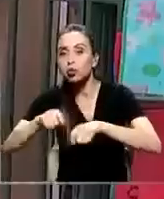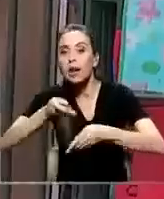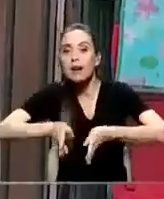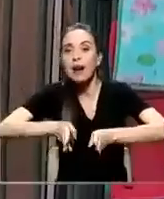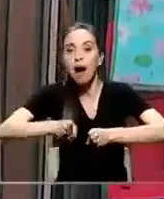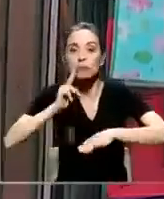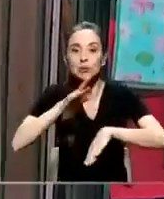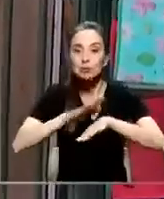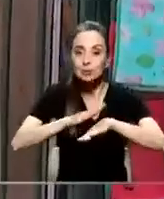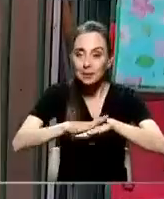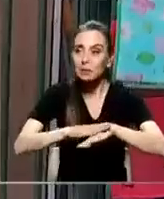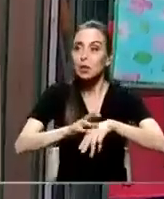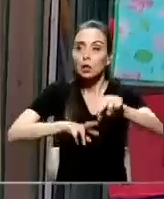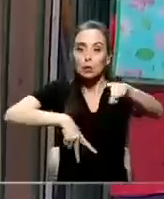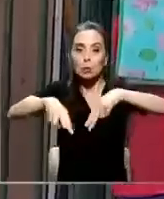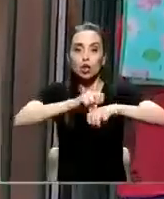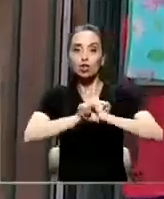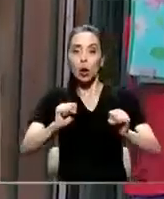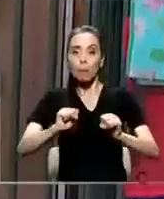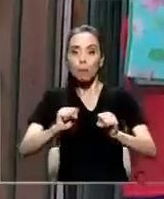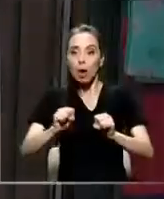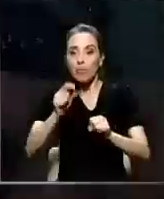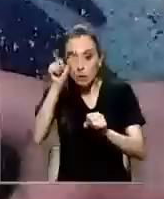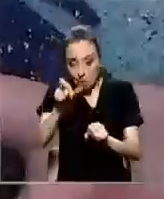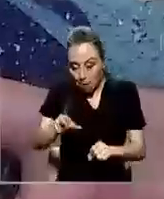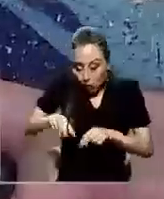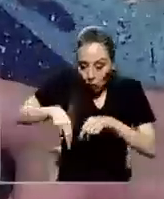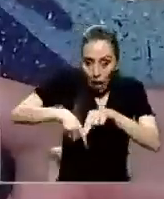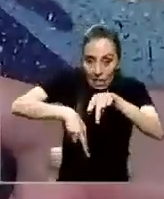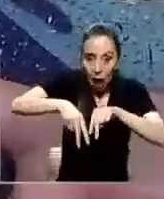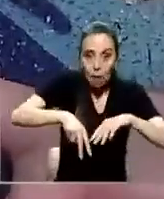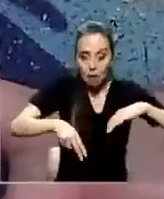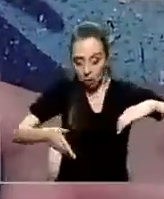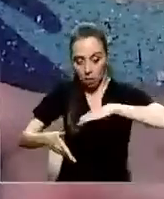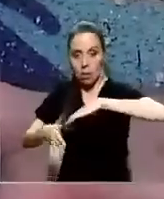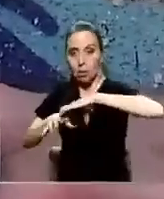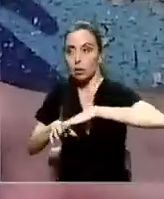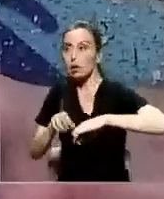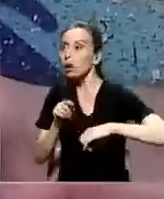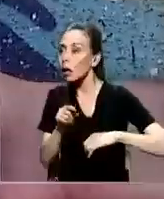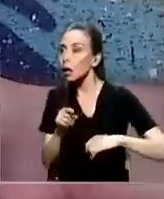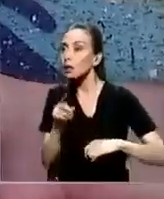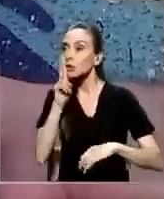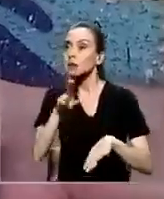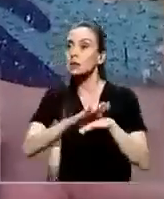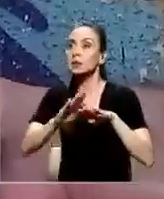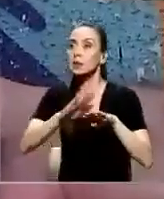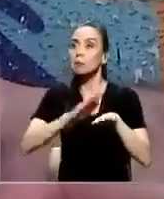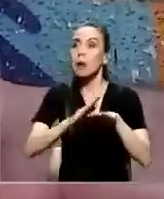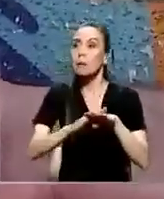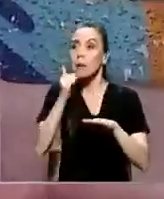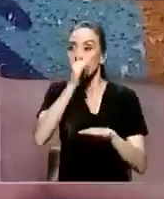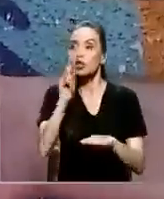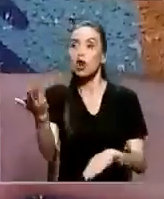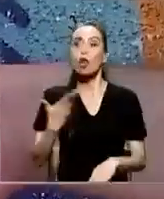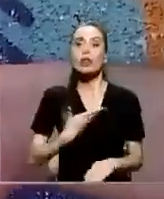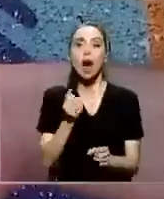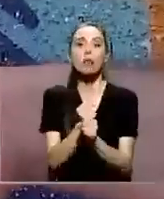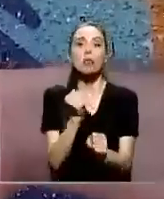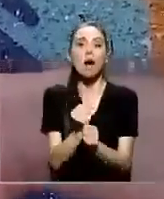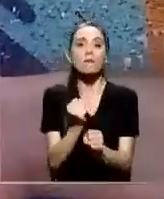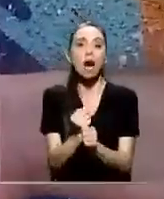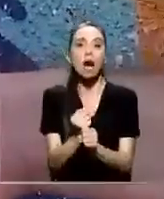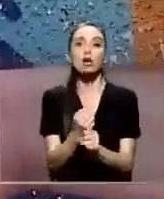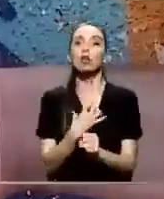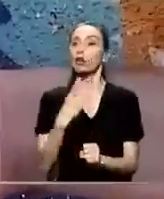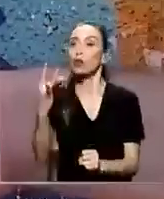vías y complicando el peatonal al acaparar las veredas. Toda la mayoría creo que tenemos los papeles irregulares. Más por eso que no nos dan trabajo. Ese es el